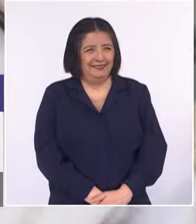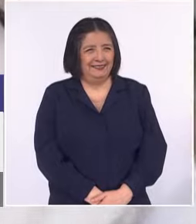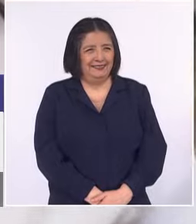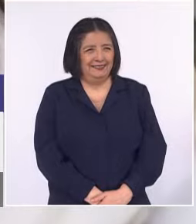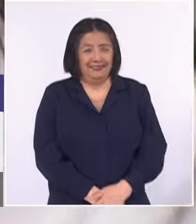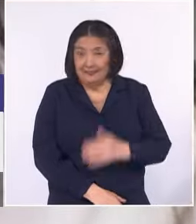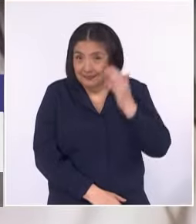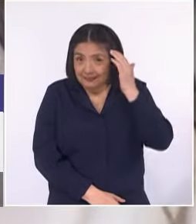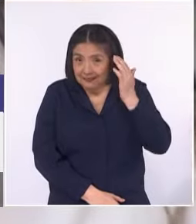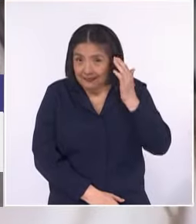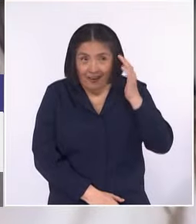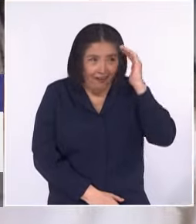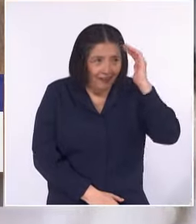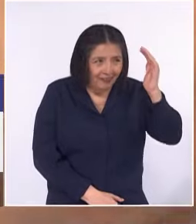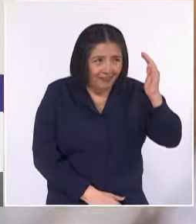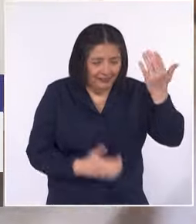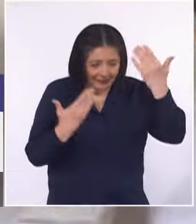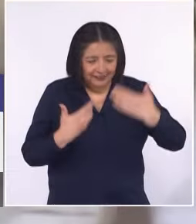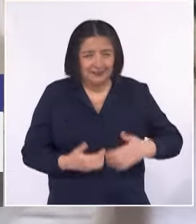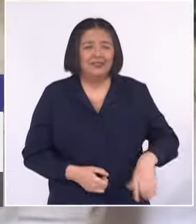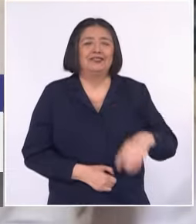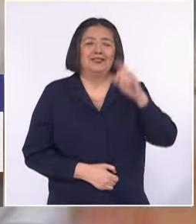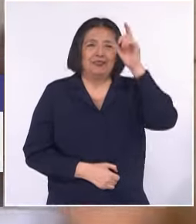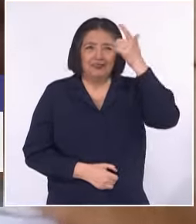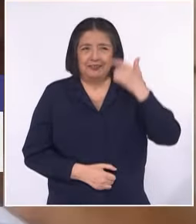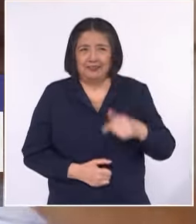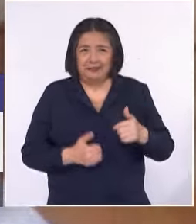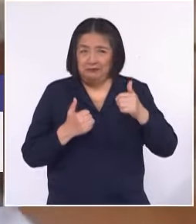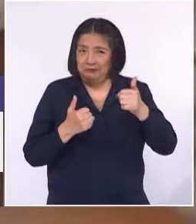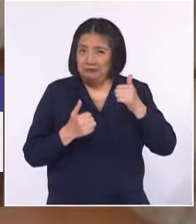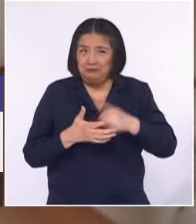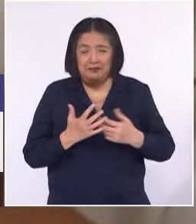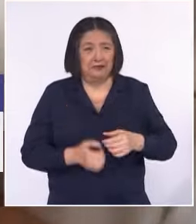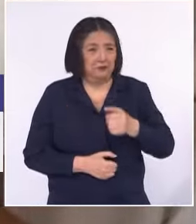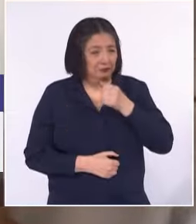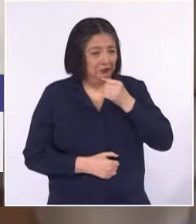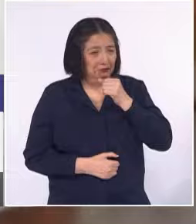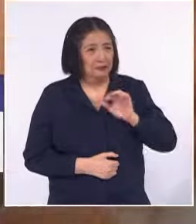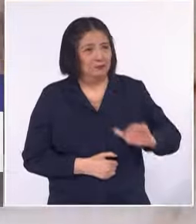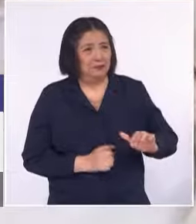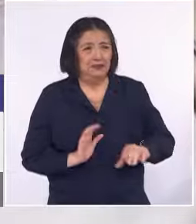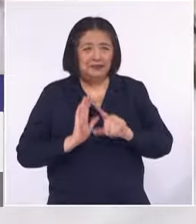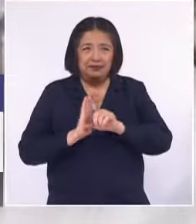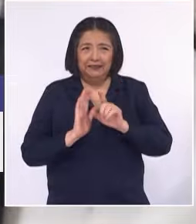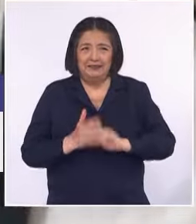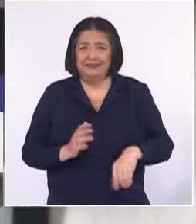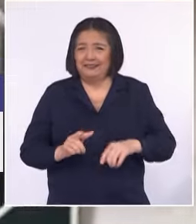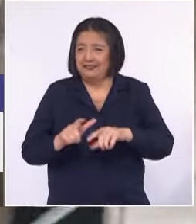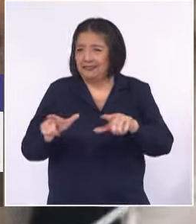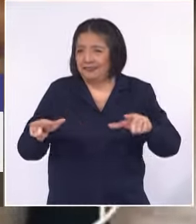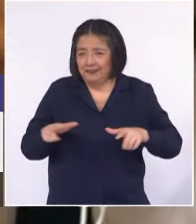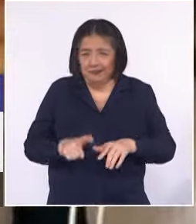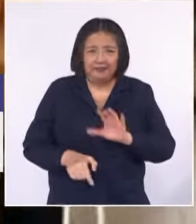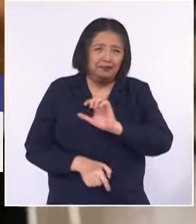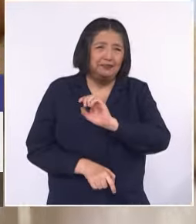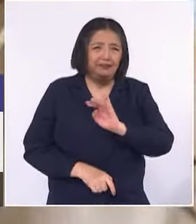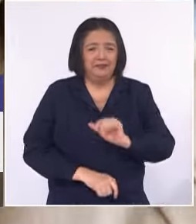Hola, Briana. ¿Sí? Hola, Briana, soy Lorena. Qué gusto que seas nuestra mini reportera latina desde Caballococha.